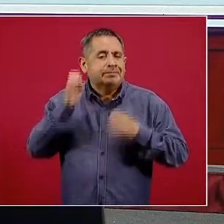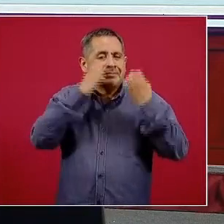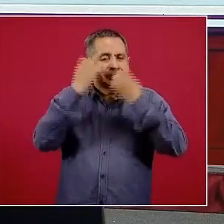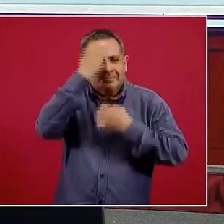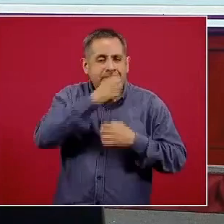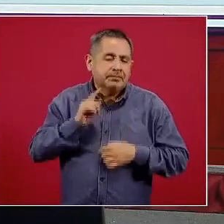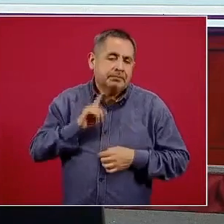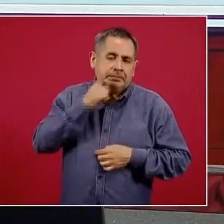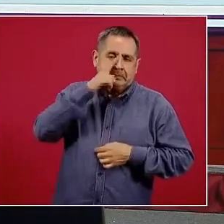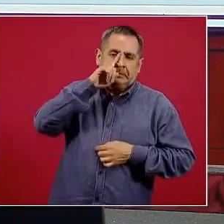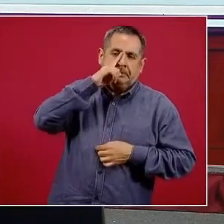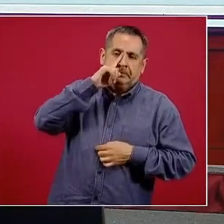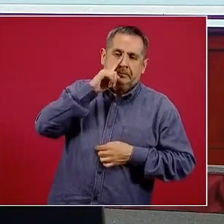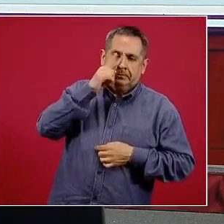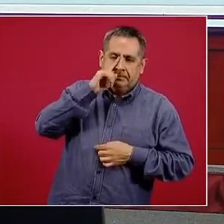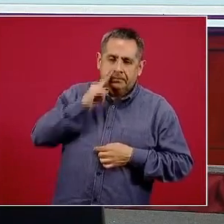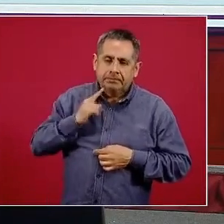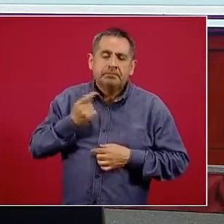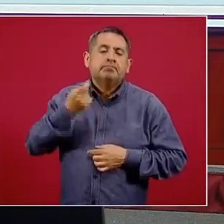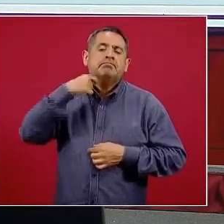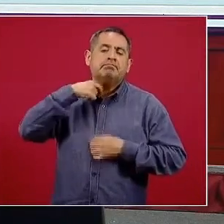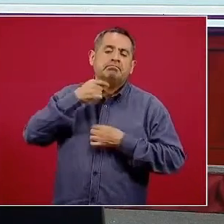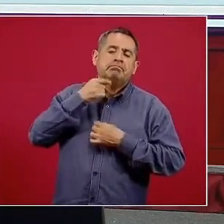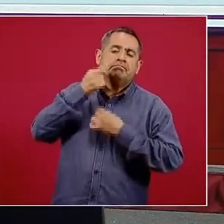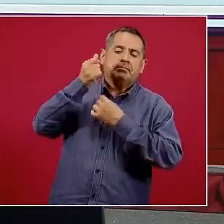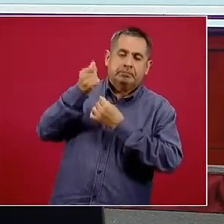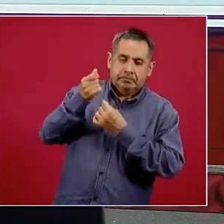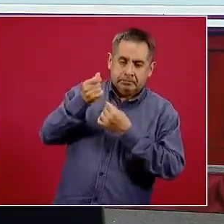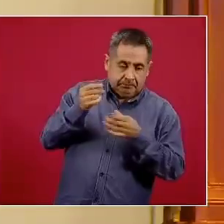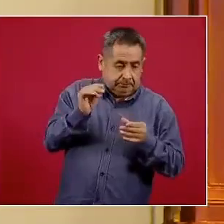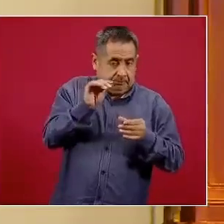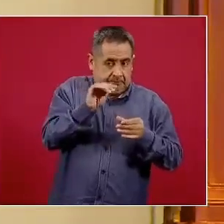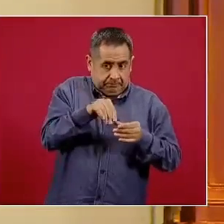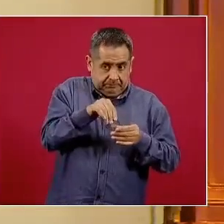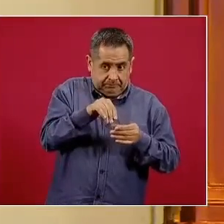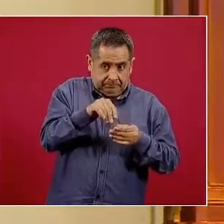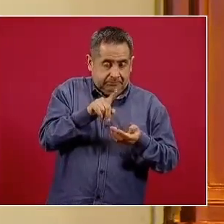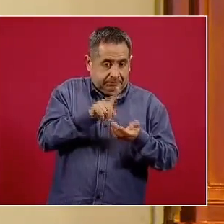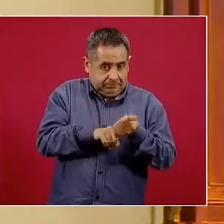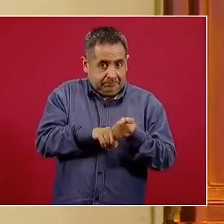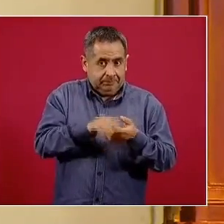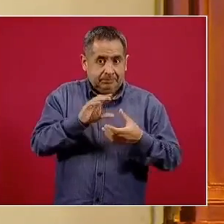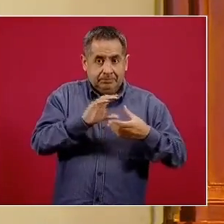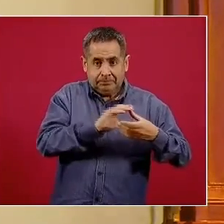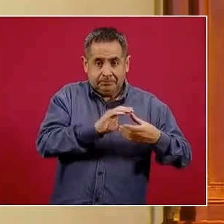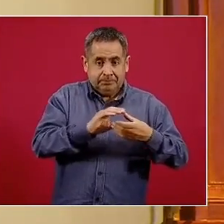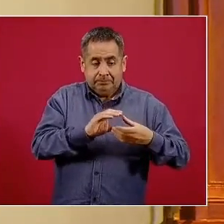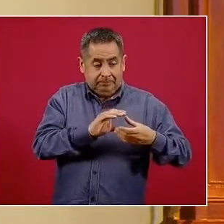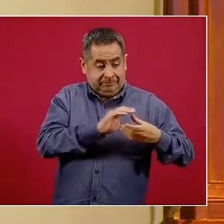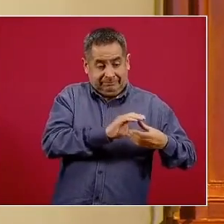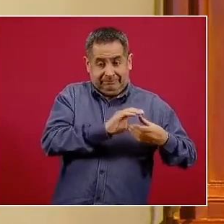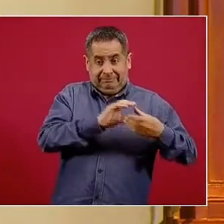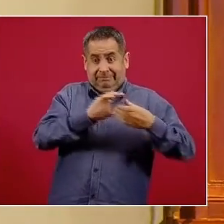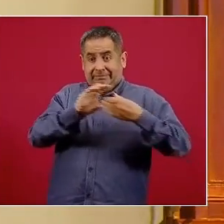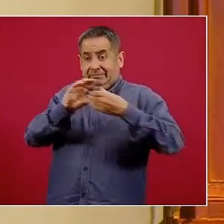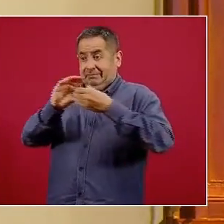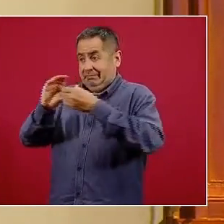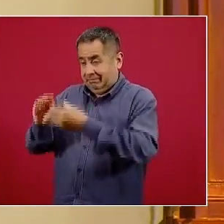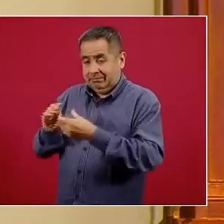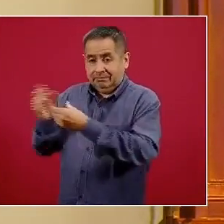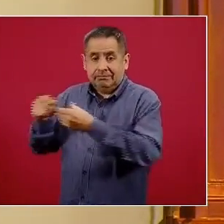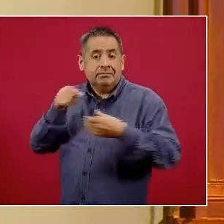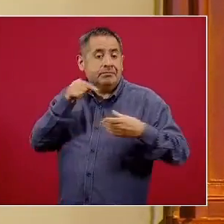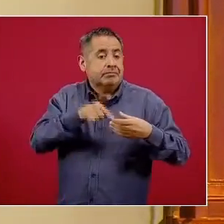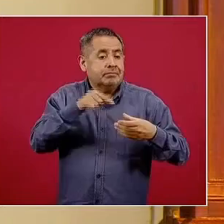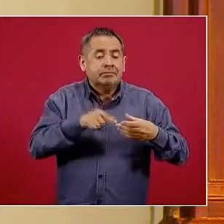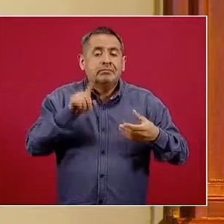deben de viajar desde que se toman y se siembran en sus medios de transporte hasta que llegan al laboratorio, deben de